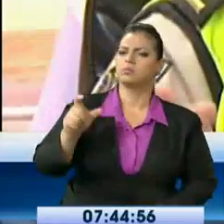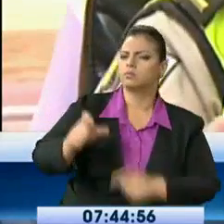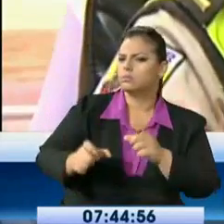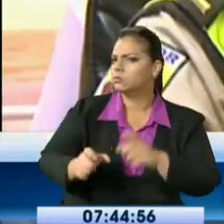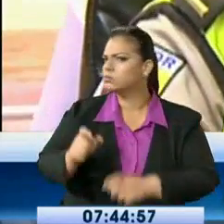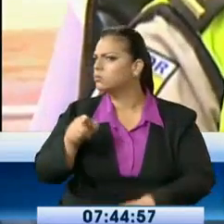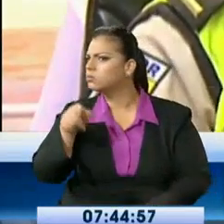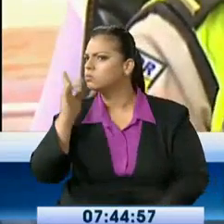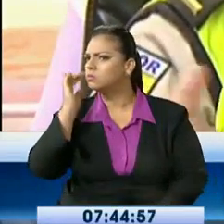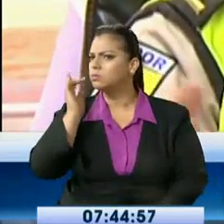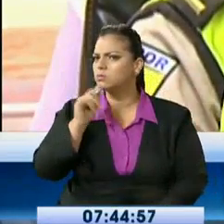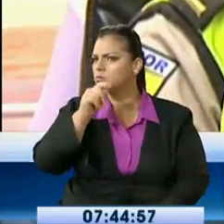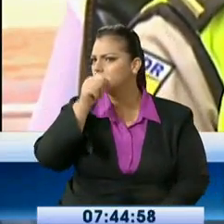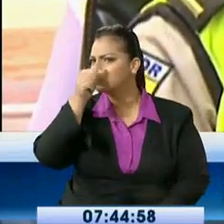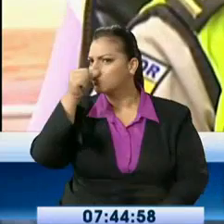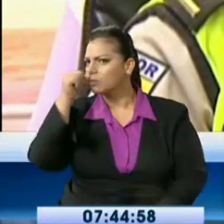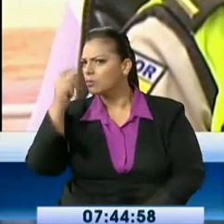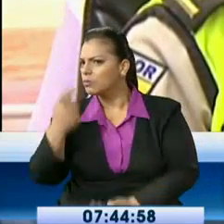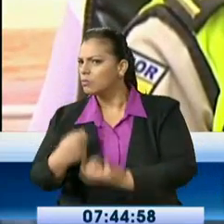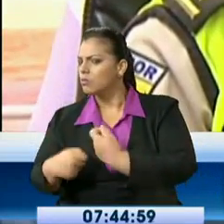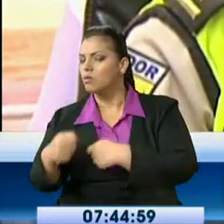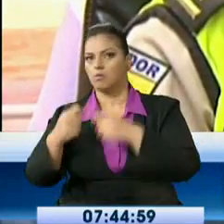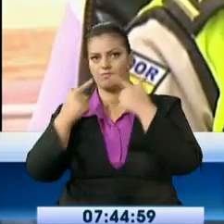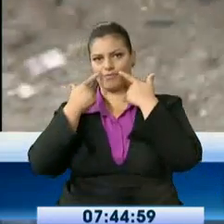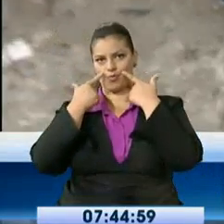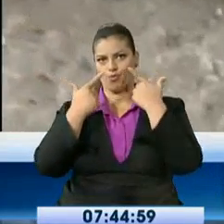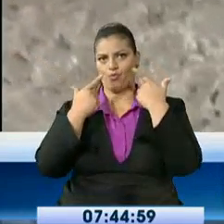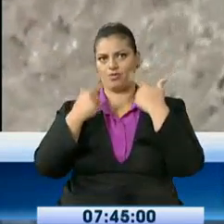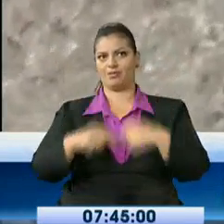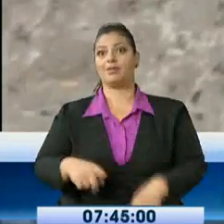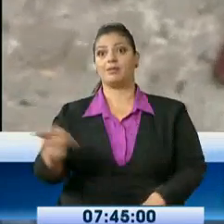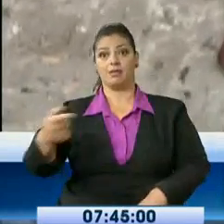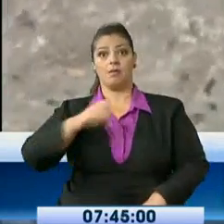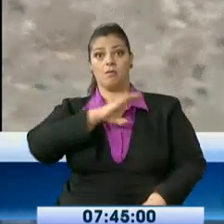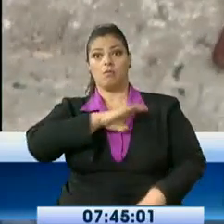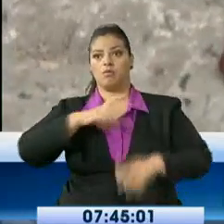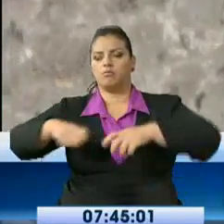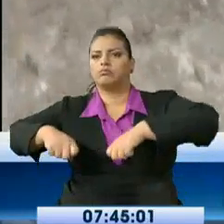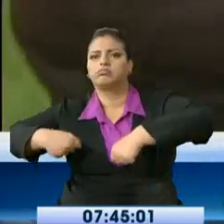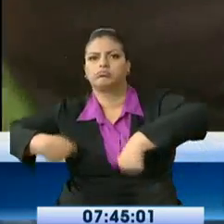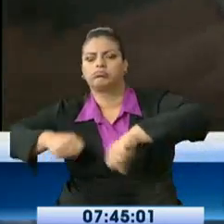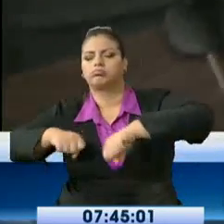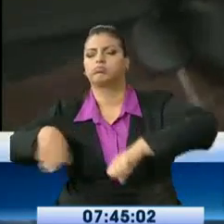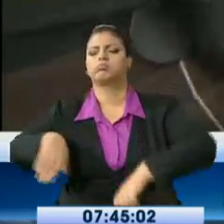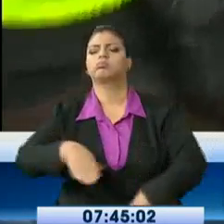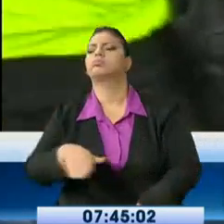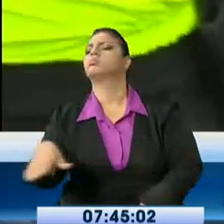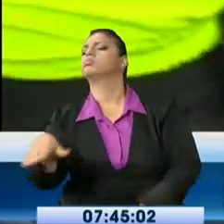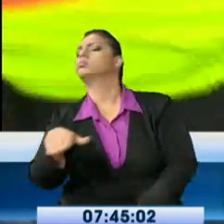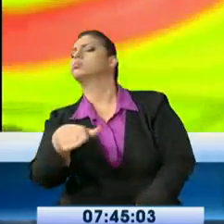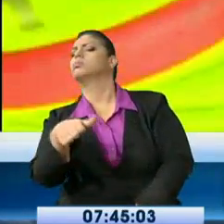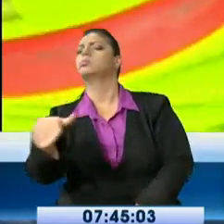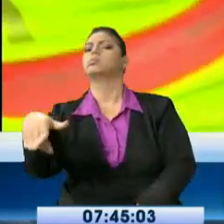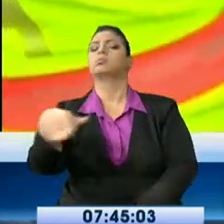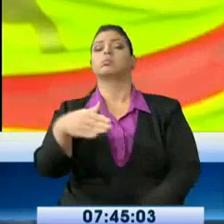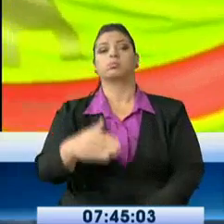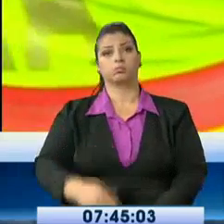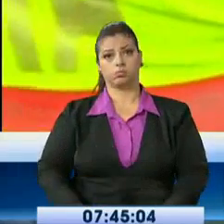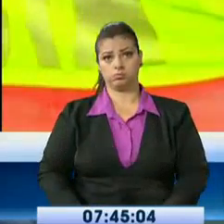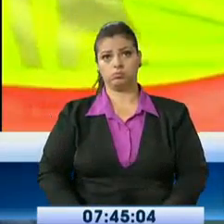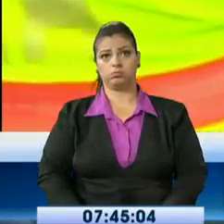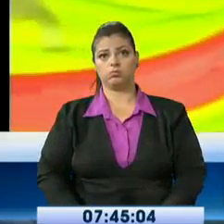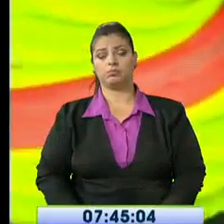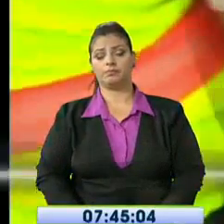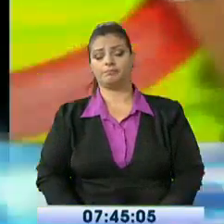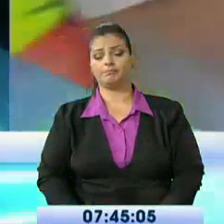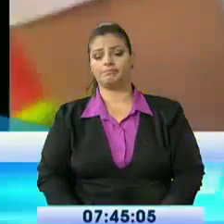que está constantemente circunvalando esa escuela o colegio. Esta vigilancia se hará con mayor énfasis en los alrededores de aquellos planteles